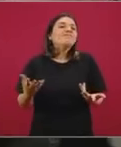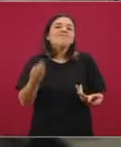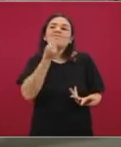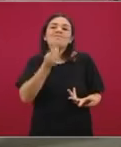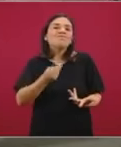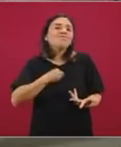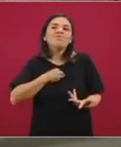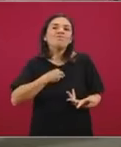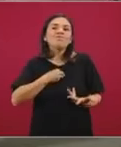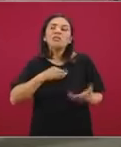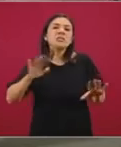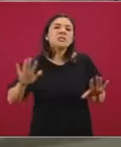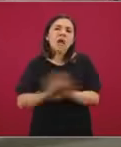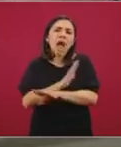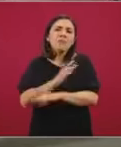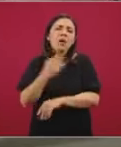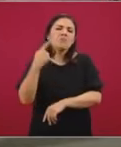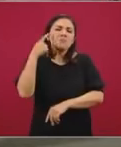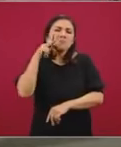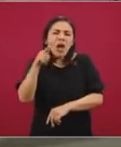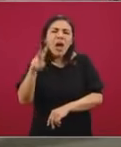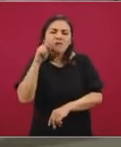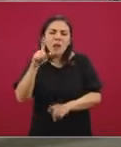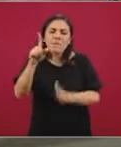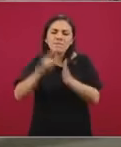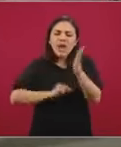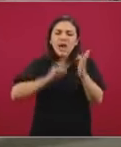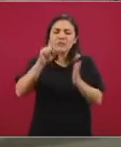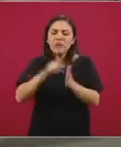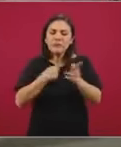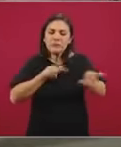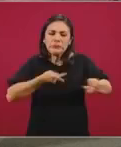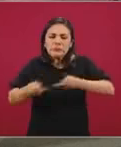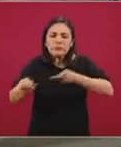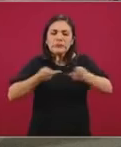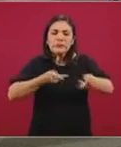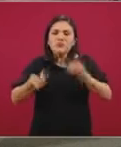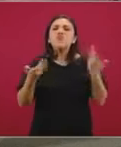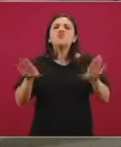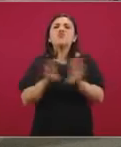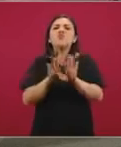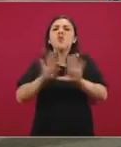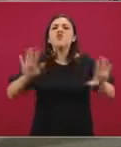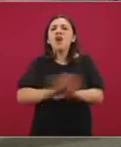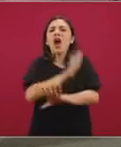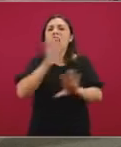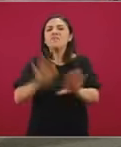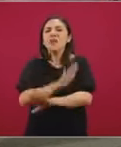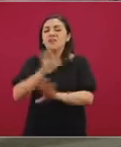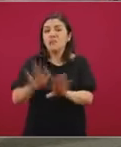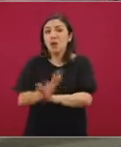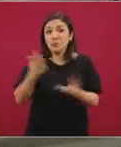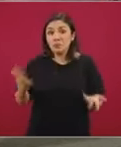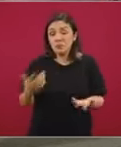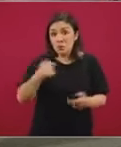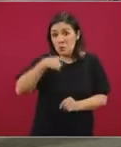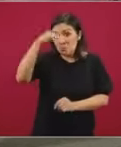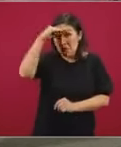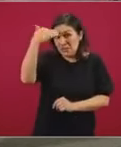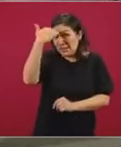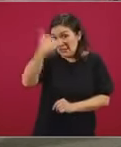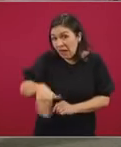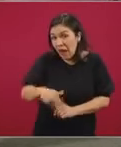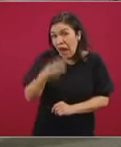que ir en el curso de los meses, ir viendo qué iba a pasar, ir modificando. No fue algo que